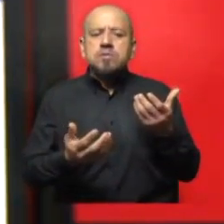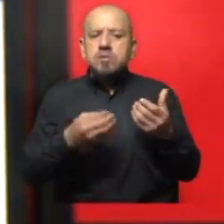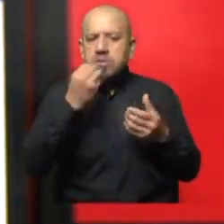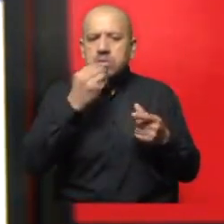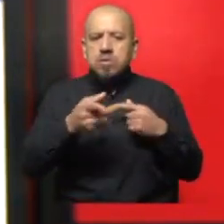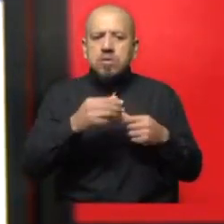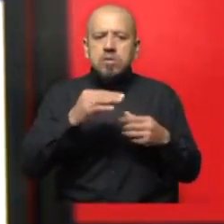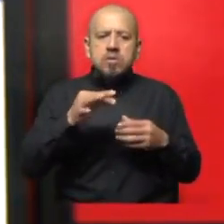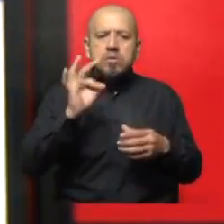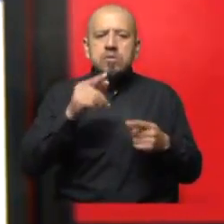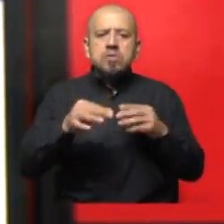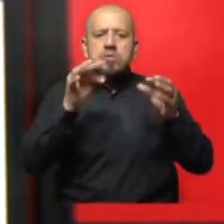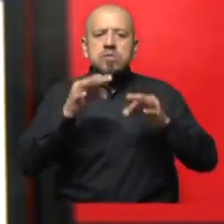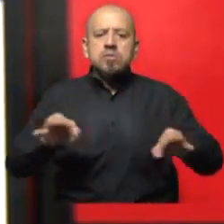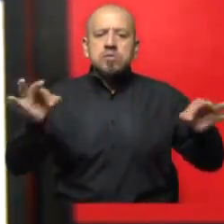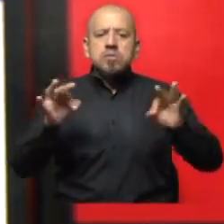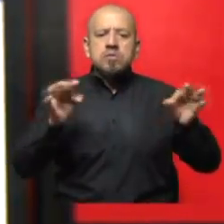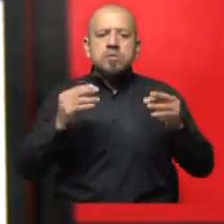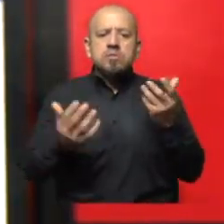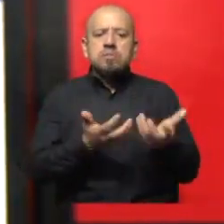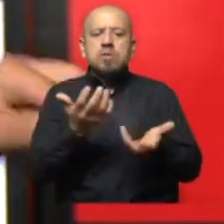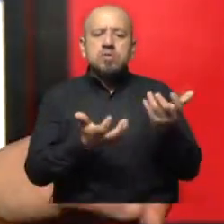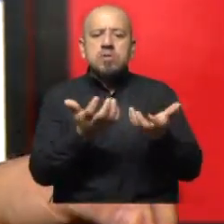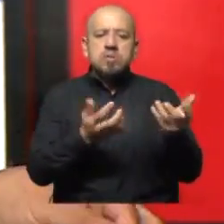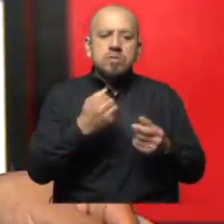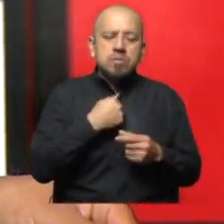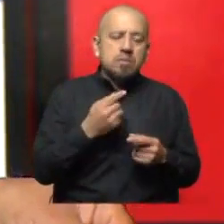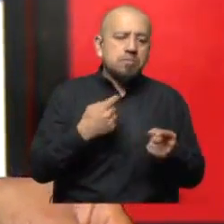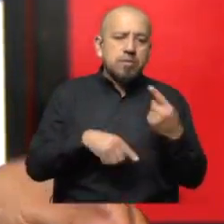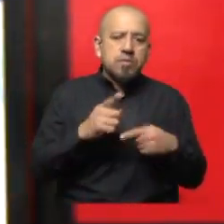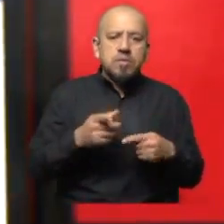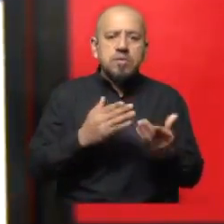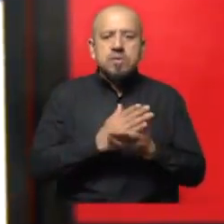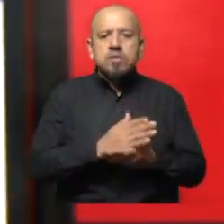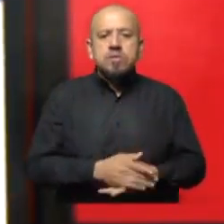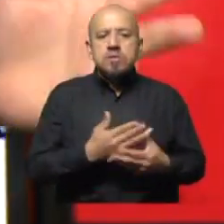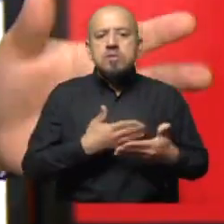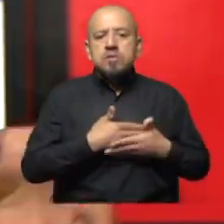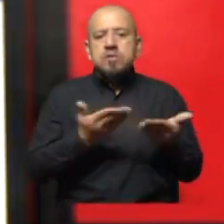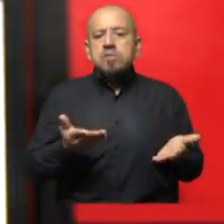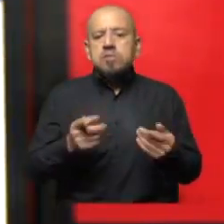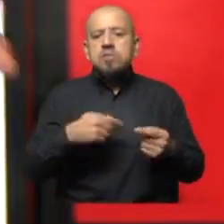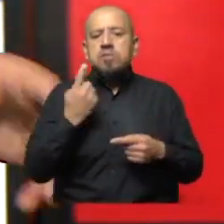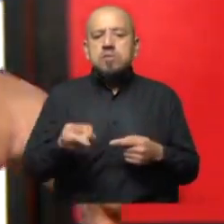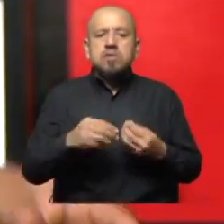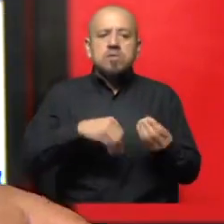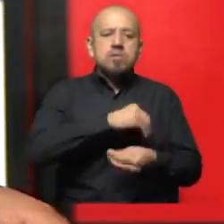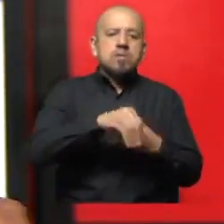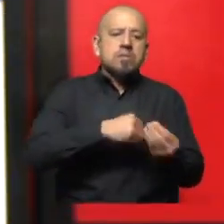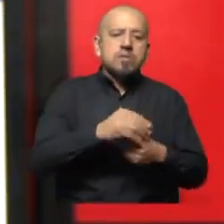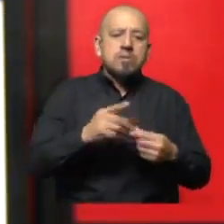tomar algo y música n cocino para mí sino este siempre es un acto de amor hacia los demás oa la familia